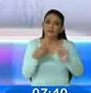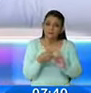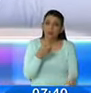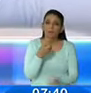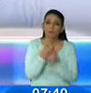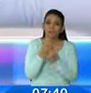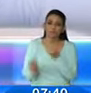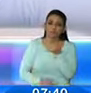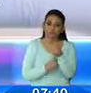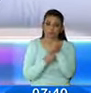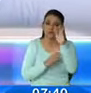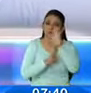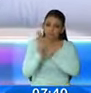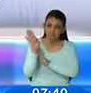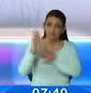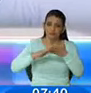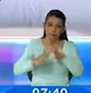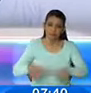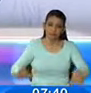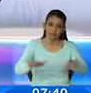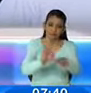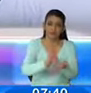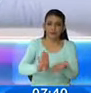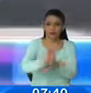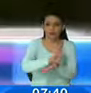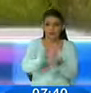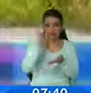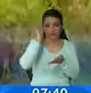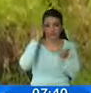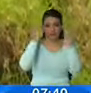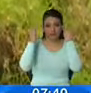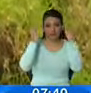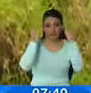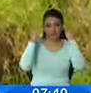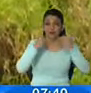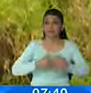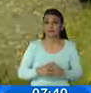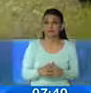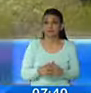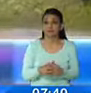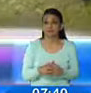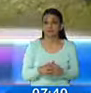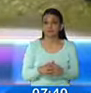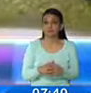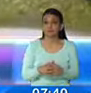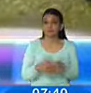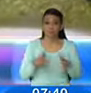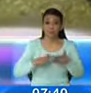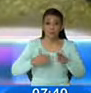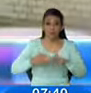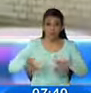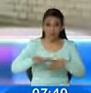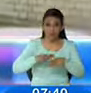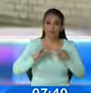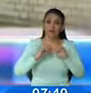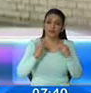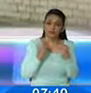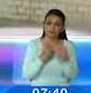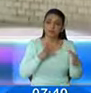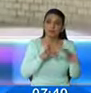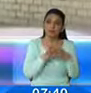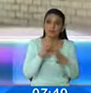al desarrollo de todas estas iniciativas. El llamado de Techo y de la comunidad es que las autoridades conozcan